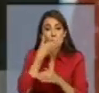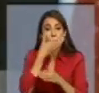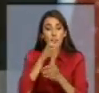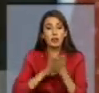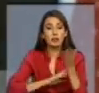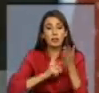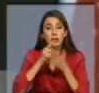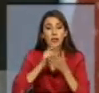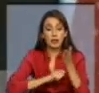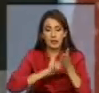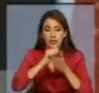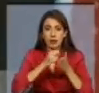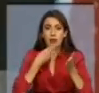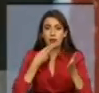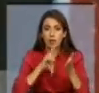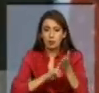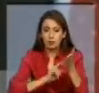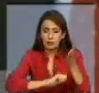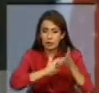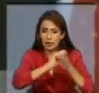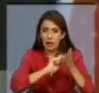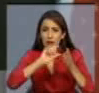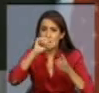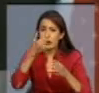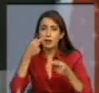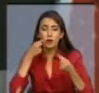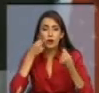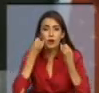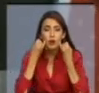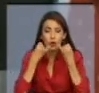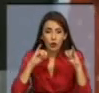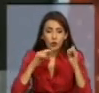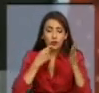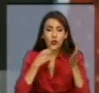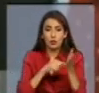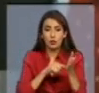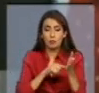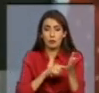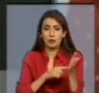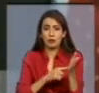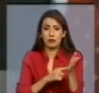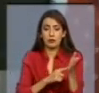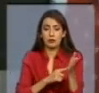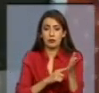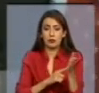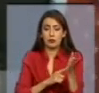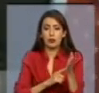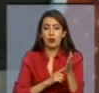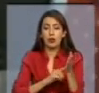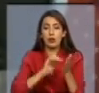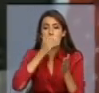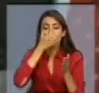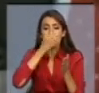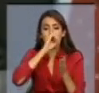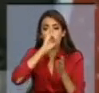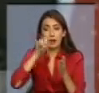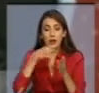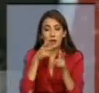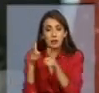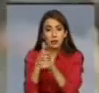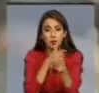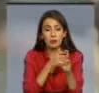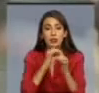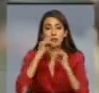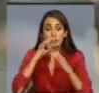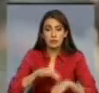en árabe, pero básicamente la nota decía: Estado Islámico permanecería por siempre.